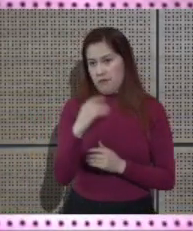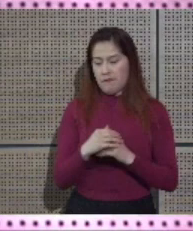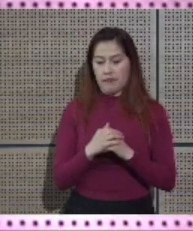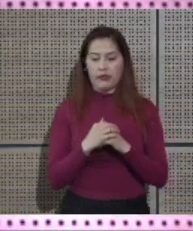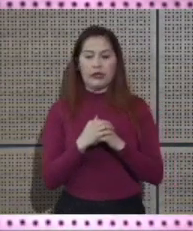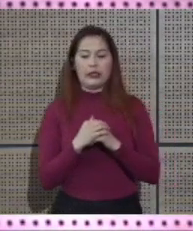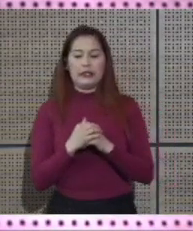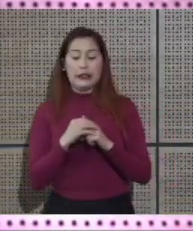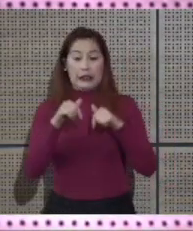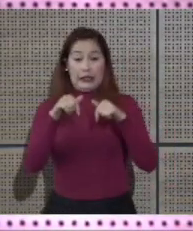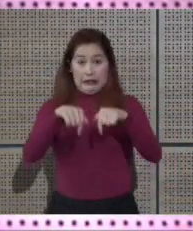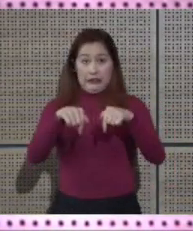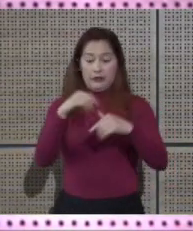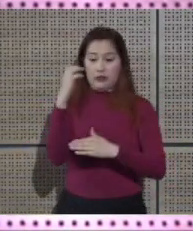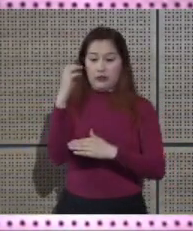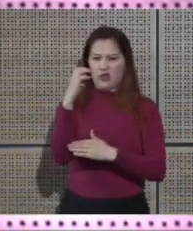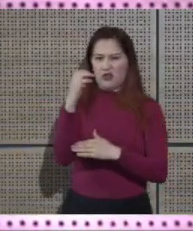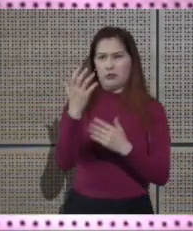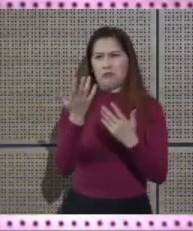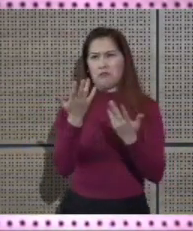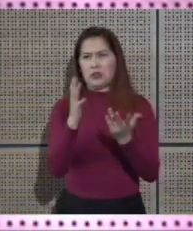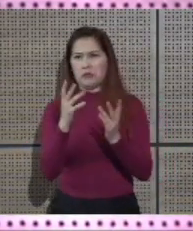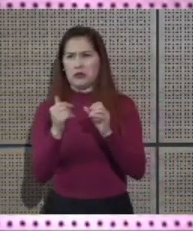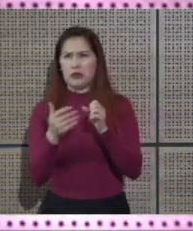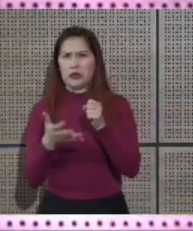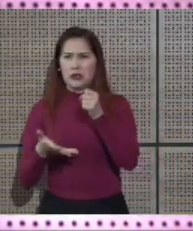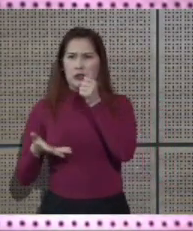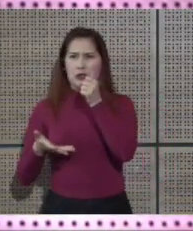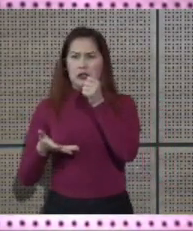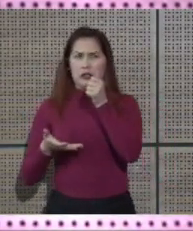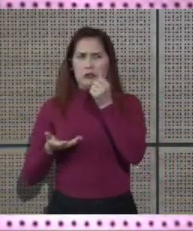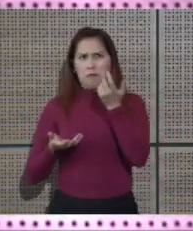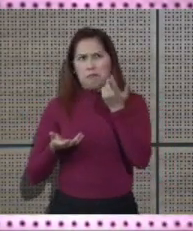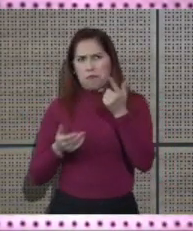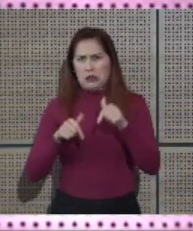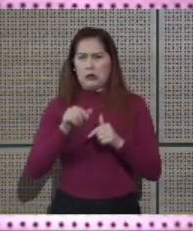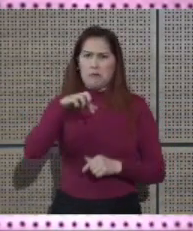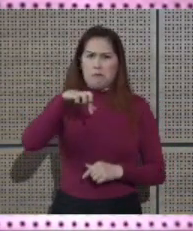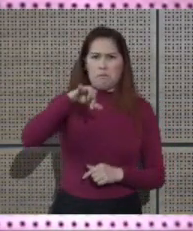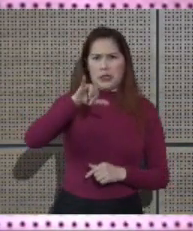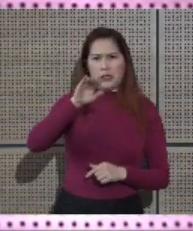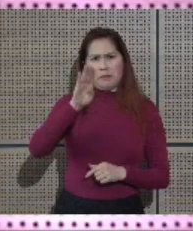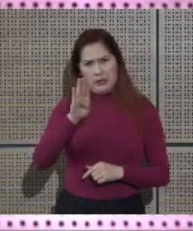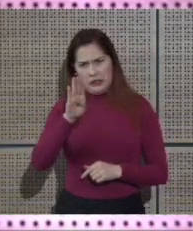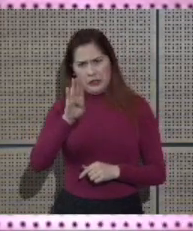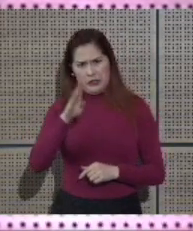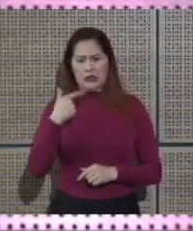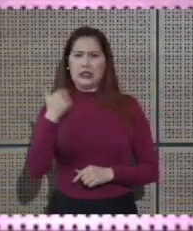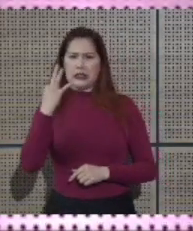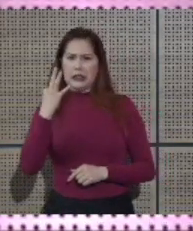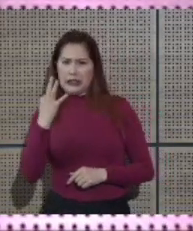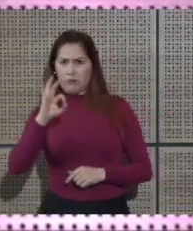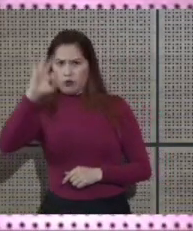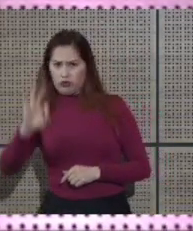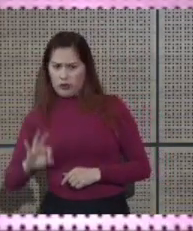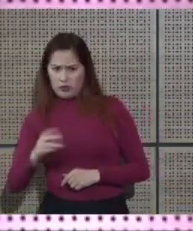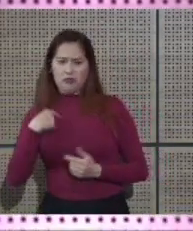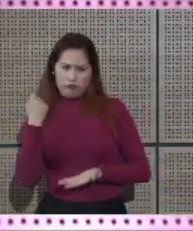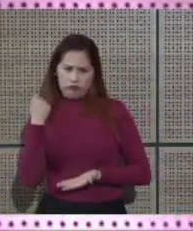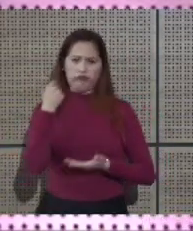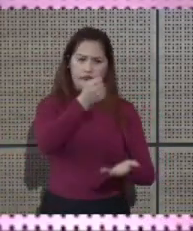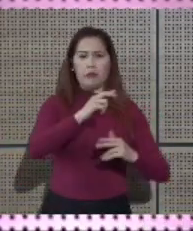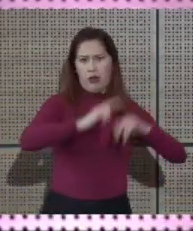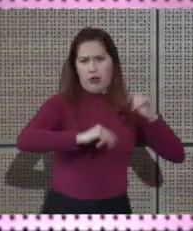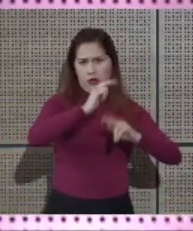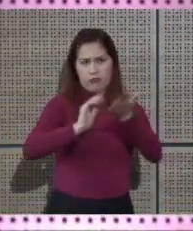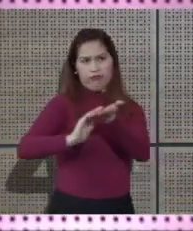Colombia se invierte tradicionalmente alrededor de 3 a 3,5 puntos del Producto Interno Bruto en infraestructura, cuando se suman los tres niveles de gobierno,